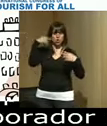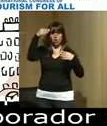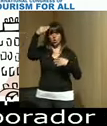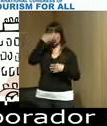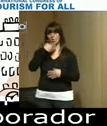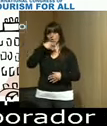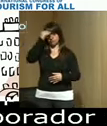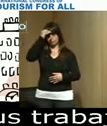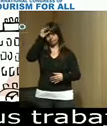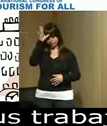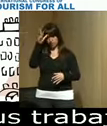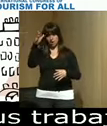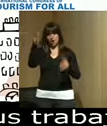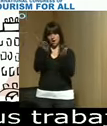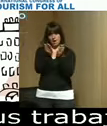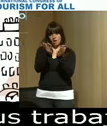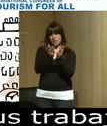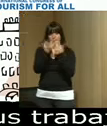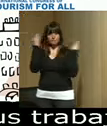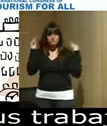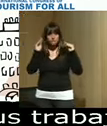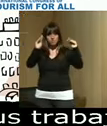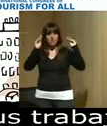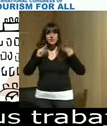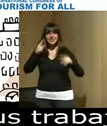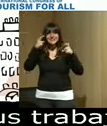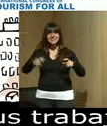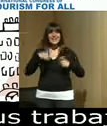investigación, estrechar manos entre la Fundación 11,